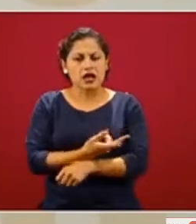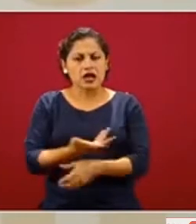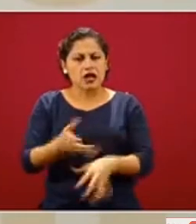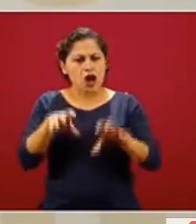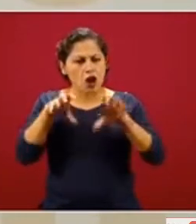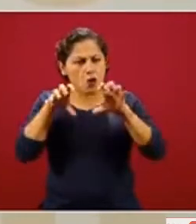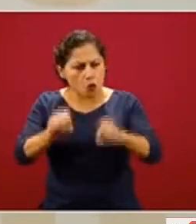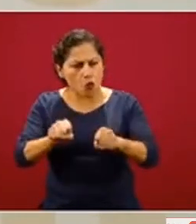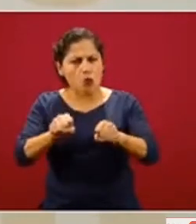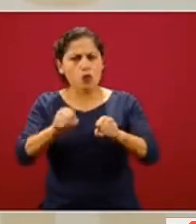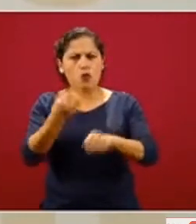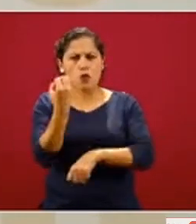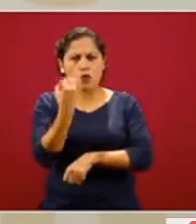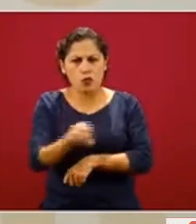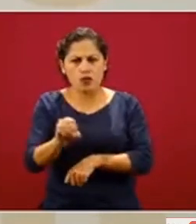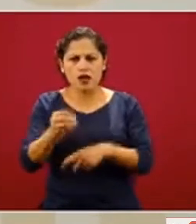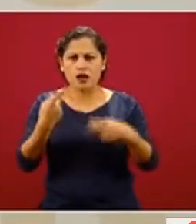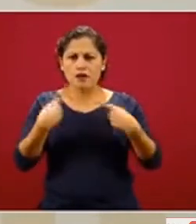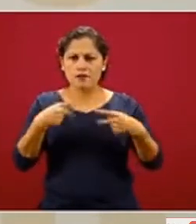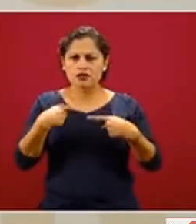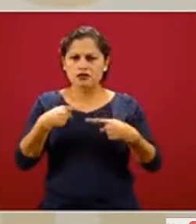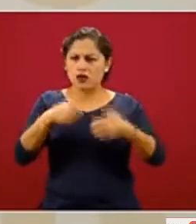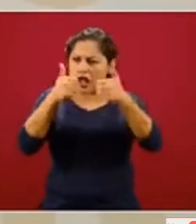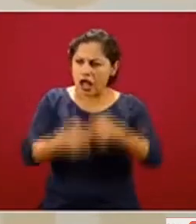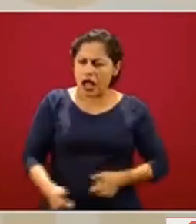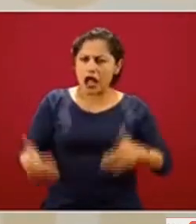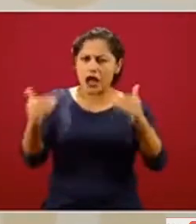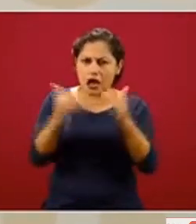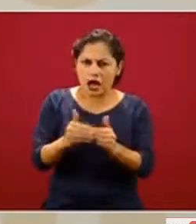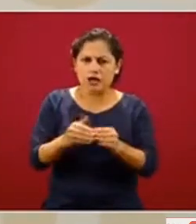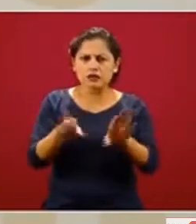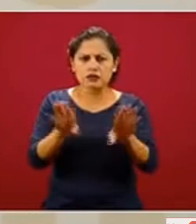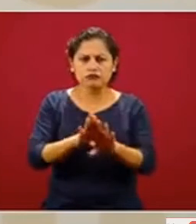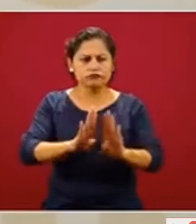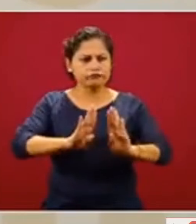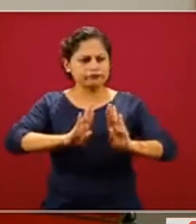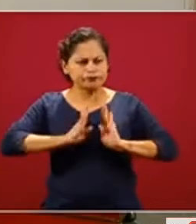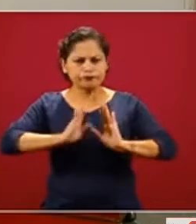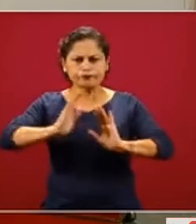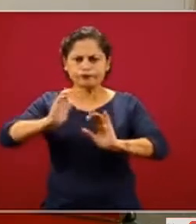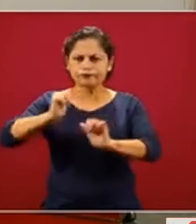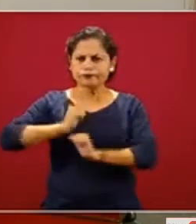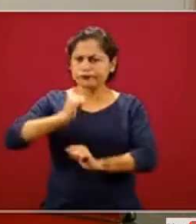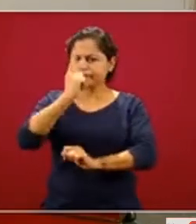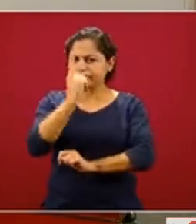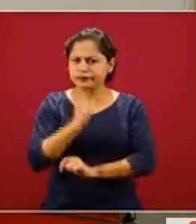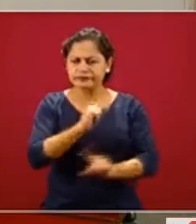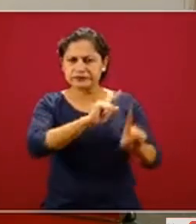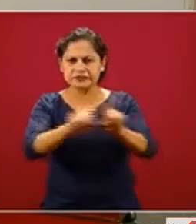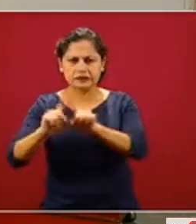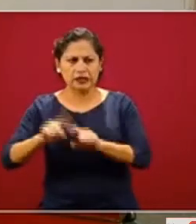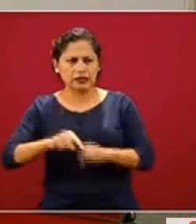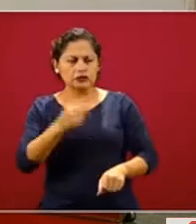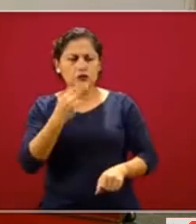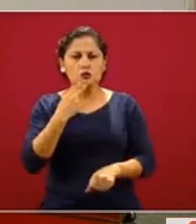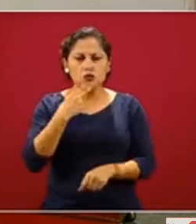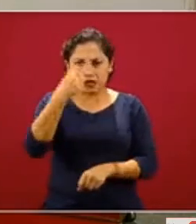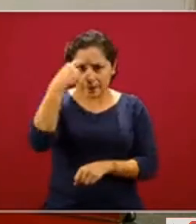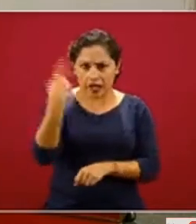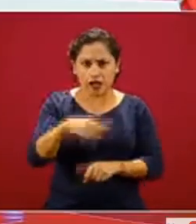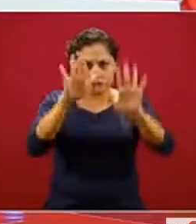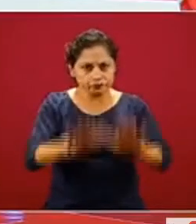que no van a ejercer el uso de la fuerza pública, la respuesta consistentemente ha sido no,